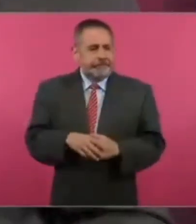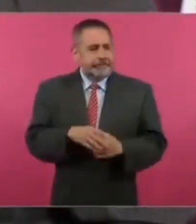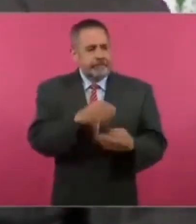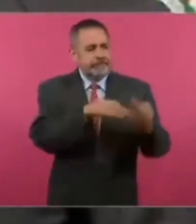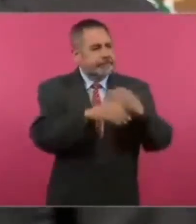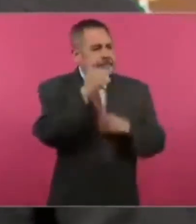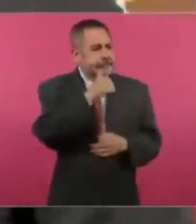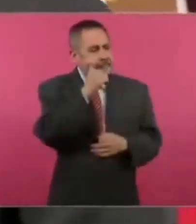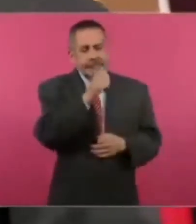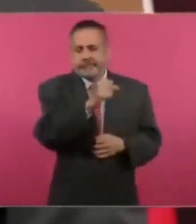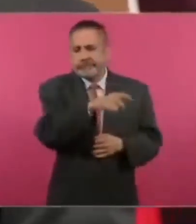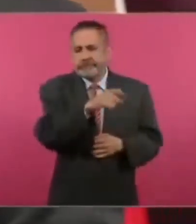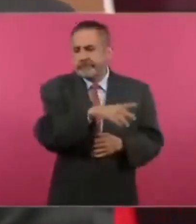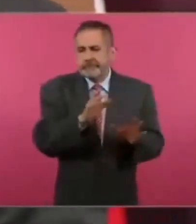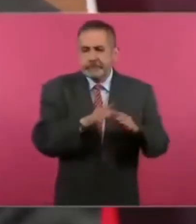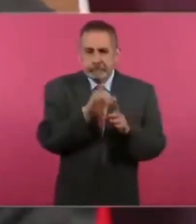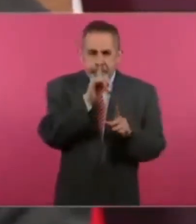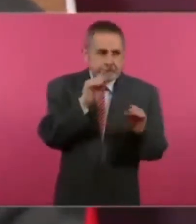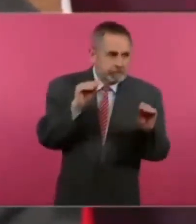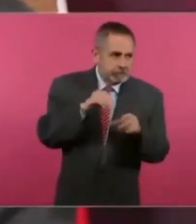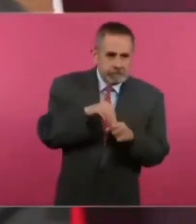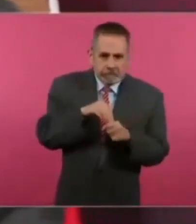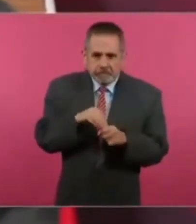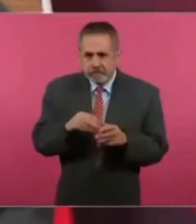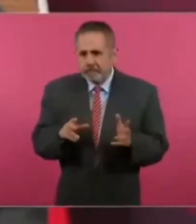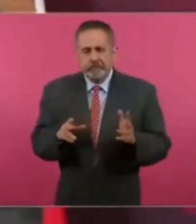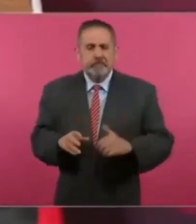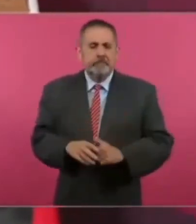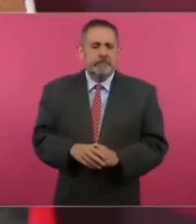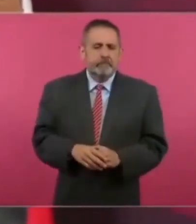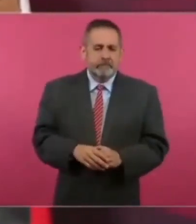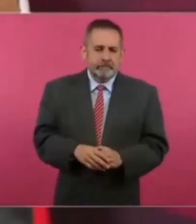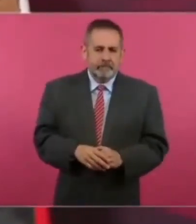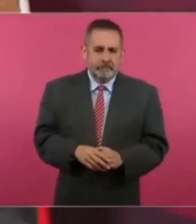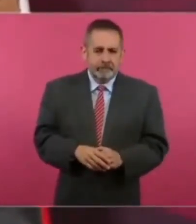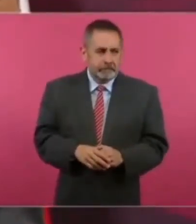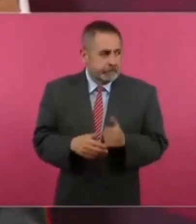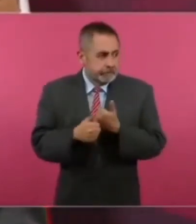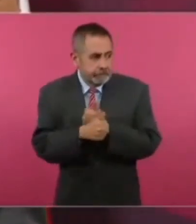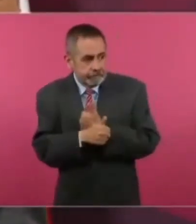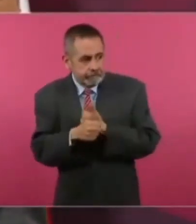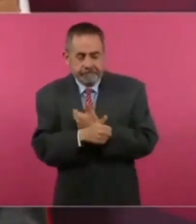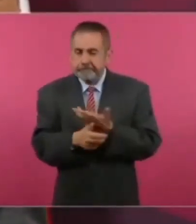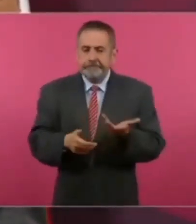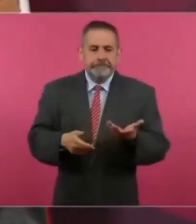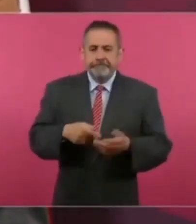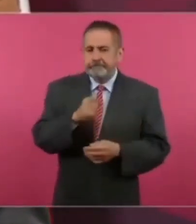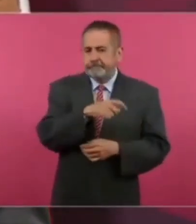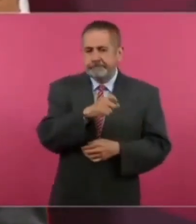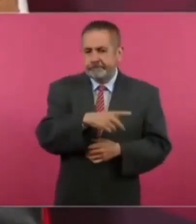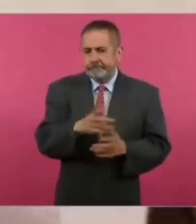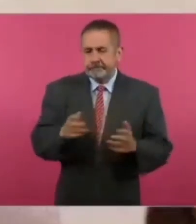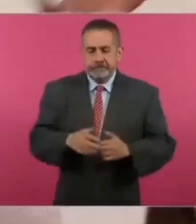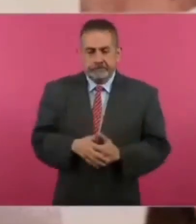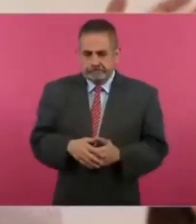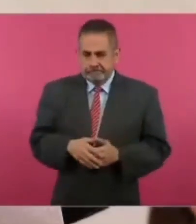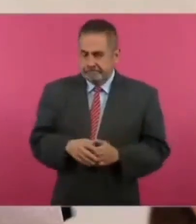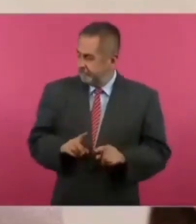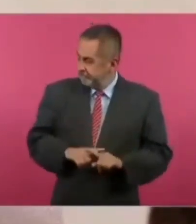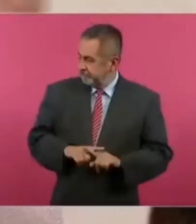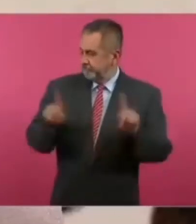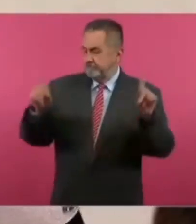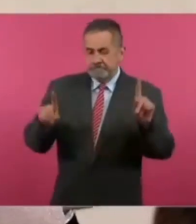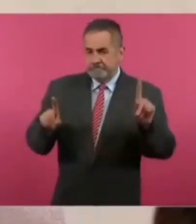manejaba en silencio en los curito ahora no